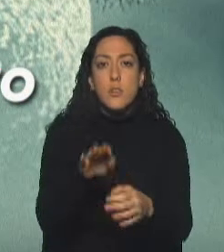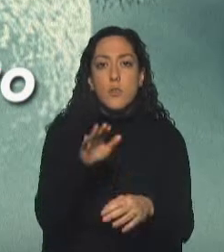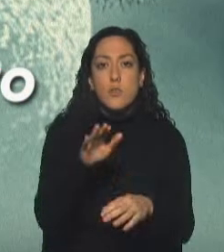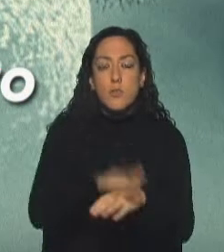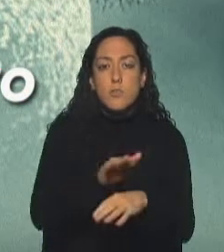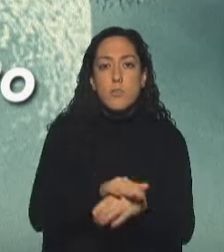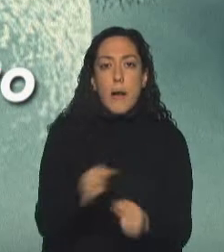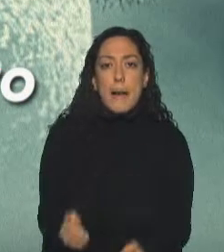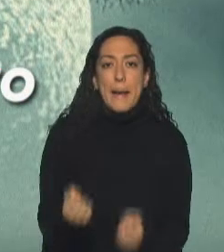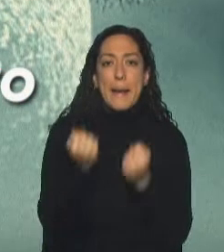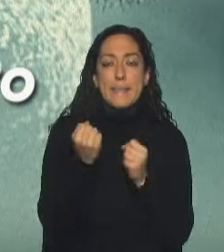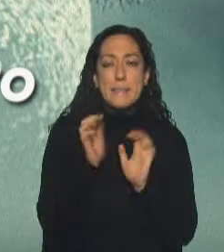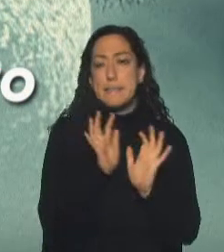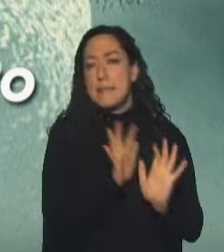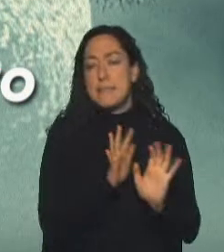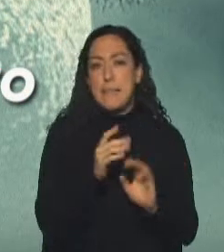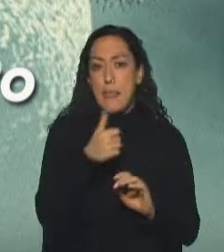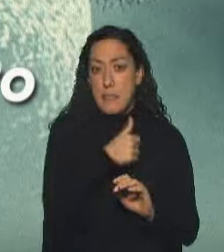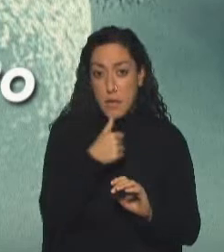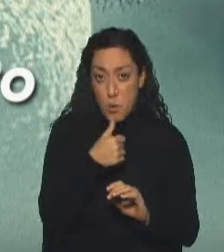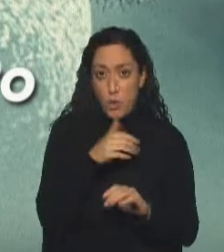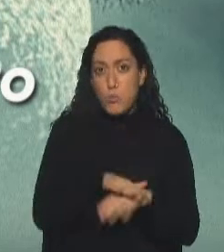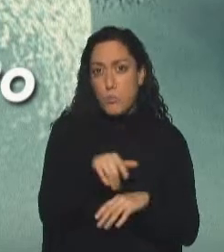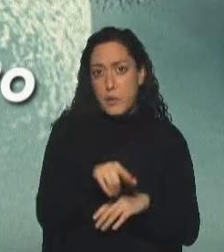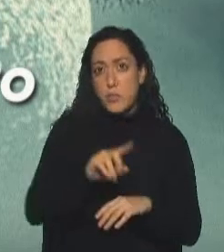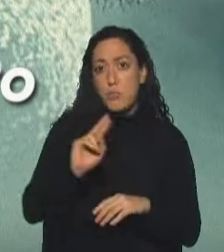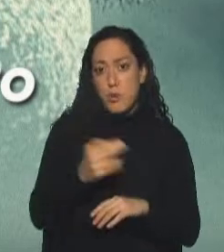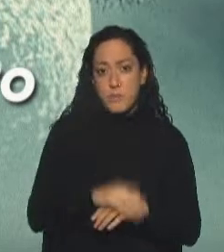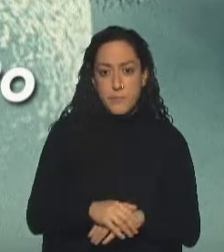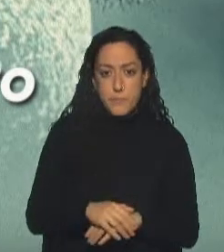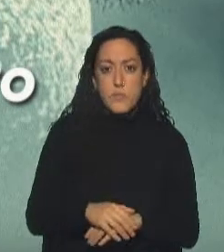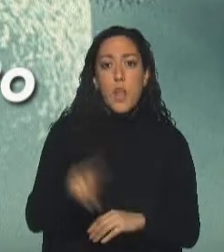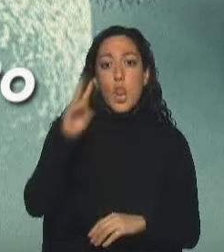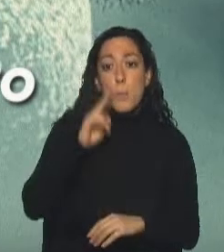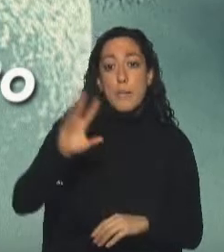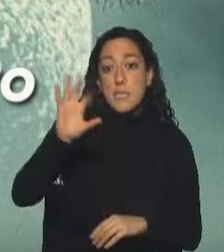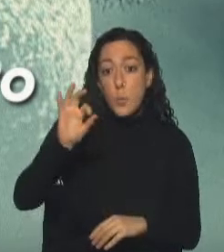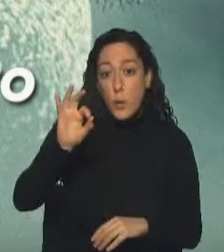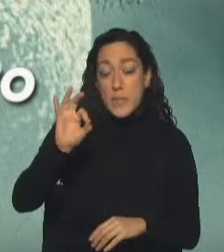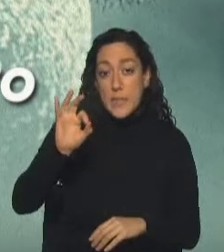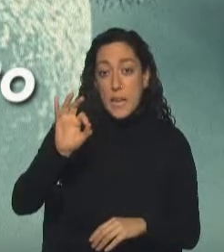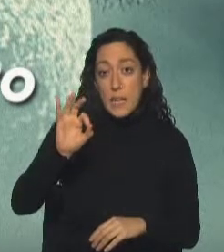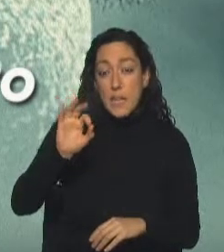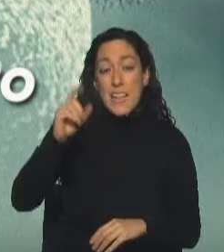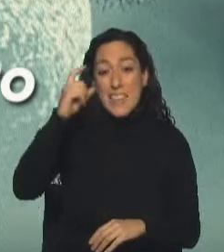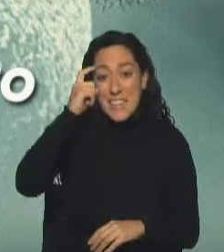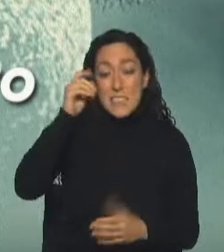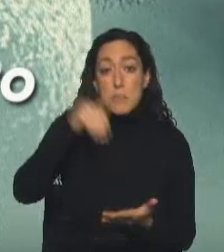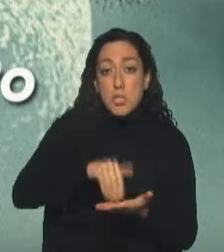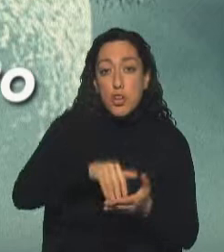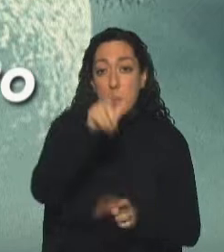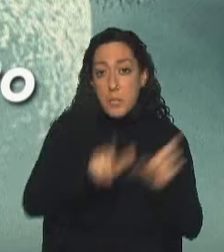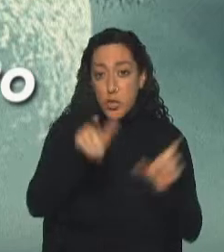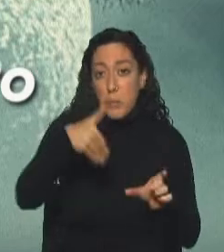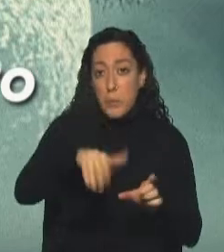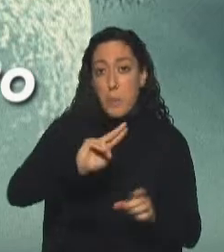resistencia a los antibióticos pero en en cuenta ese número sería 10 veces más alto 10 millones